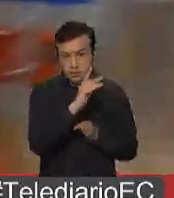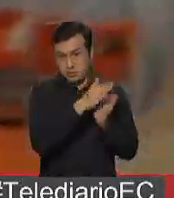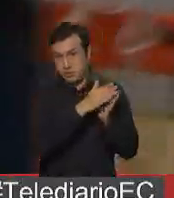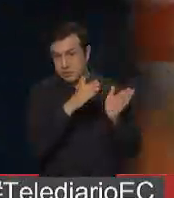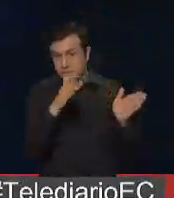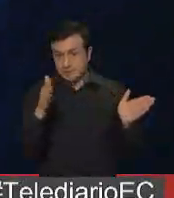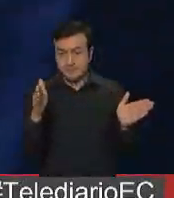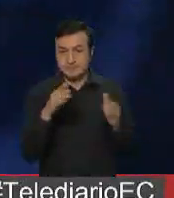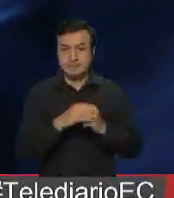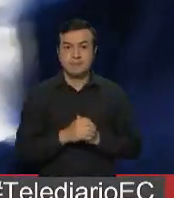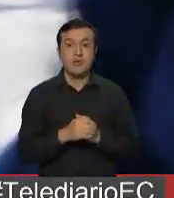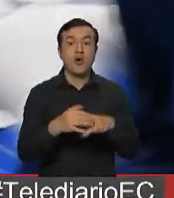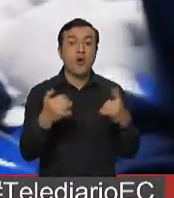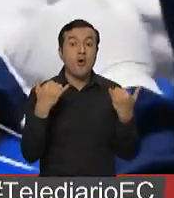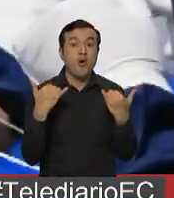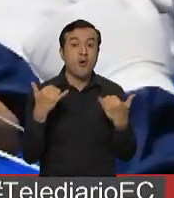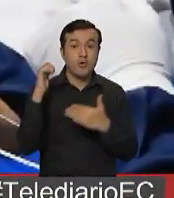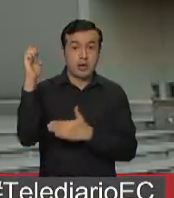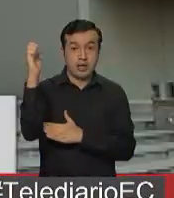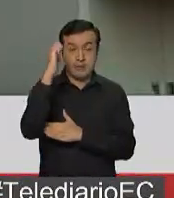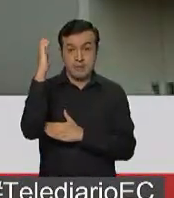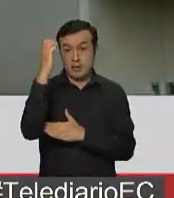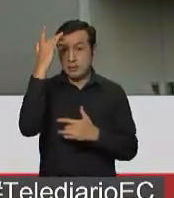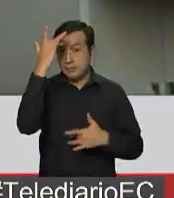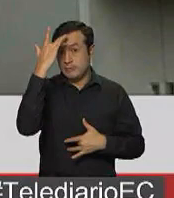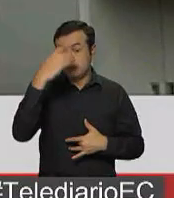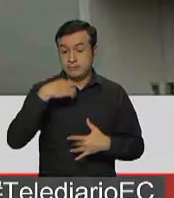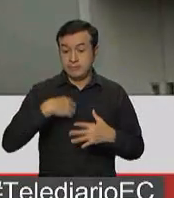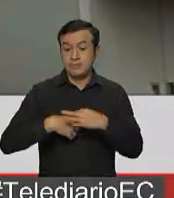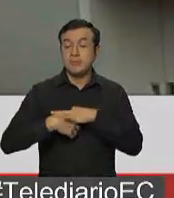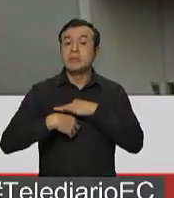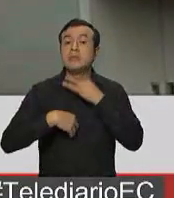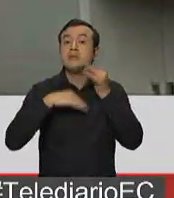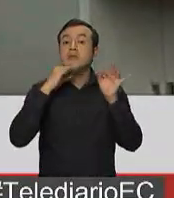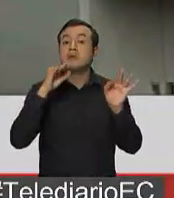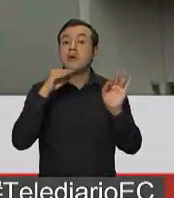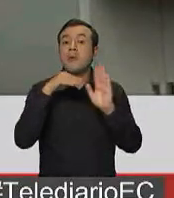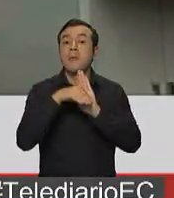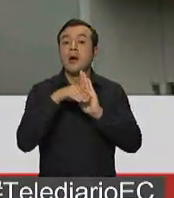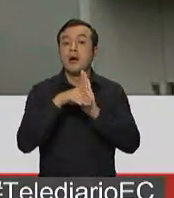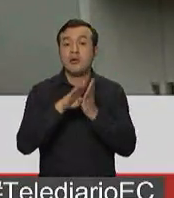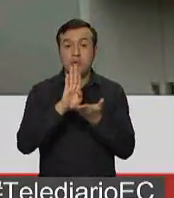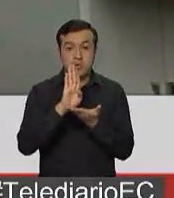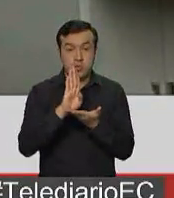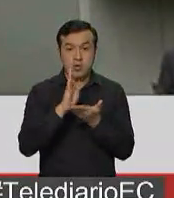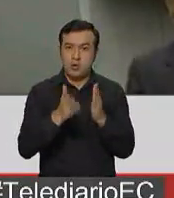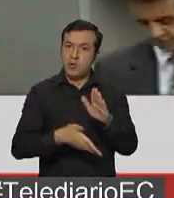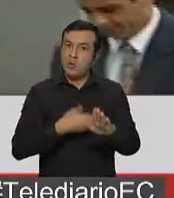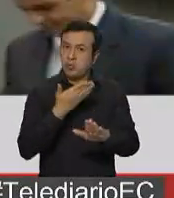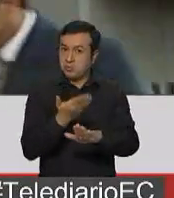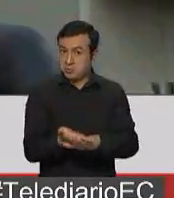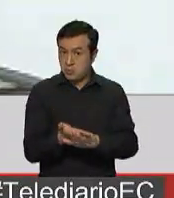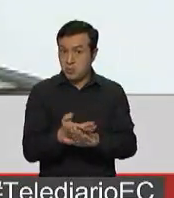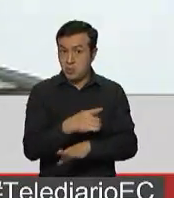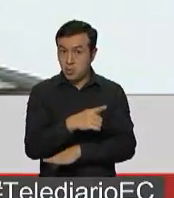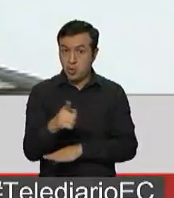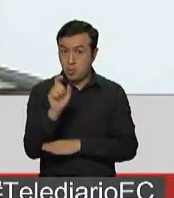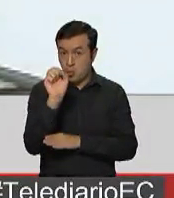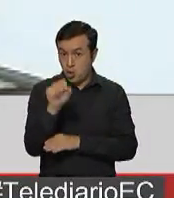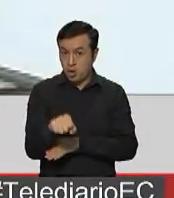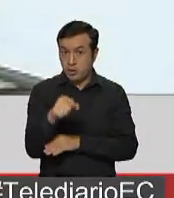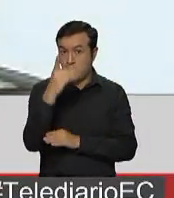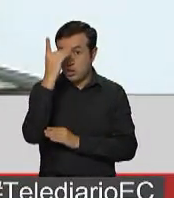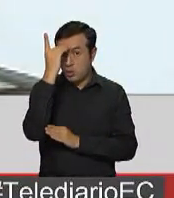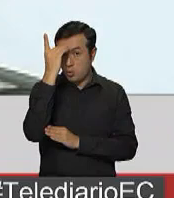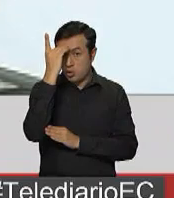En el contexto de la emergencia por el COVID-19, el BIES puso a disposición de sus afiliados y jubilados la posibilidad de extender hasta